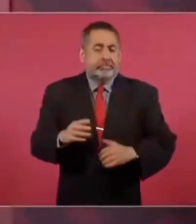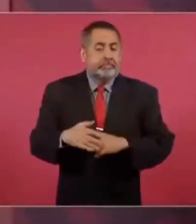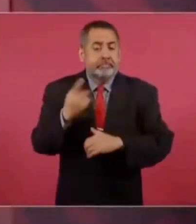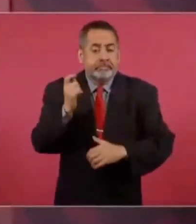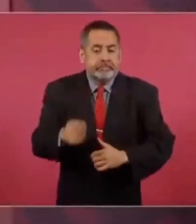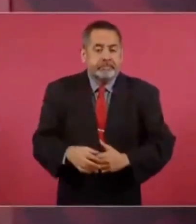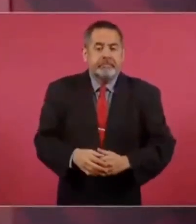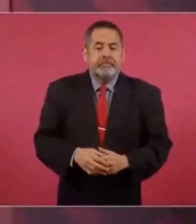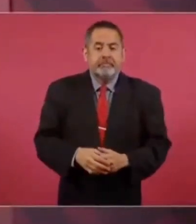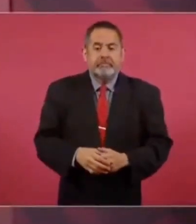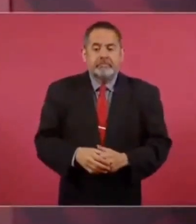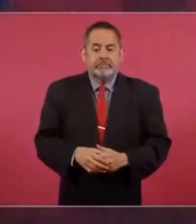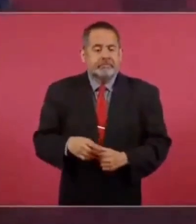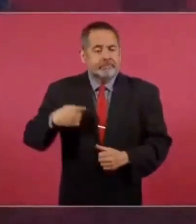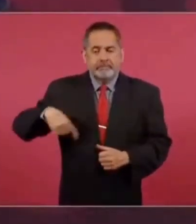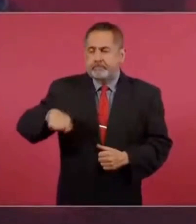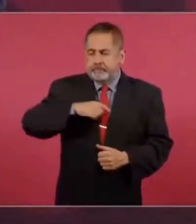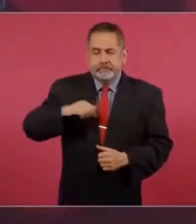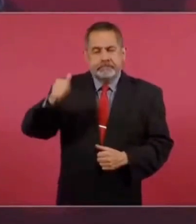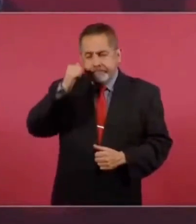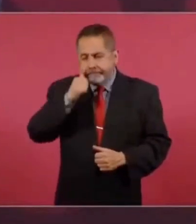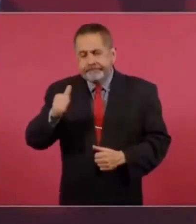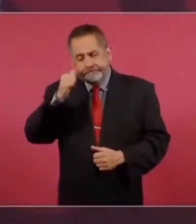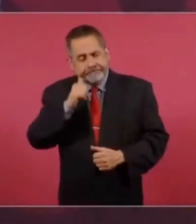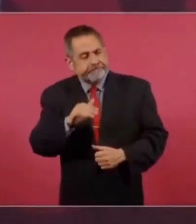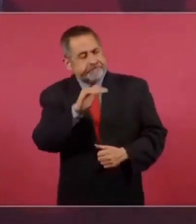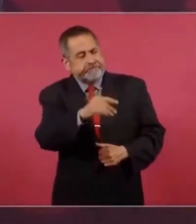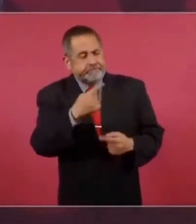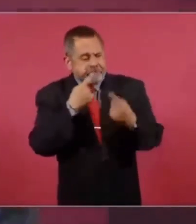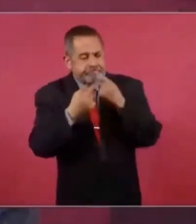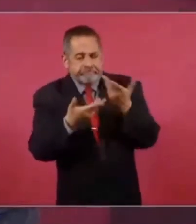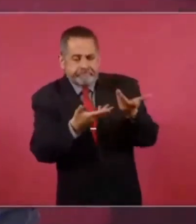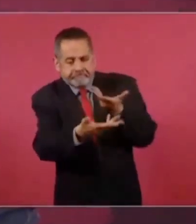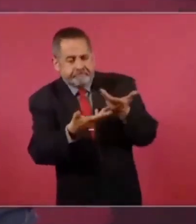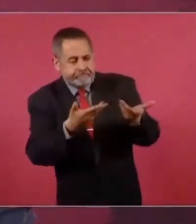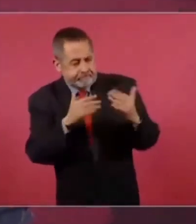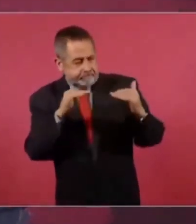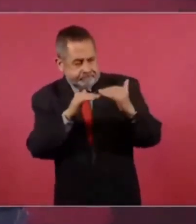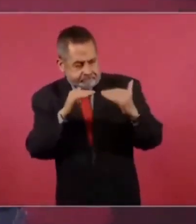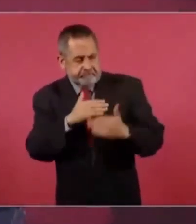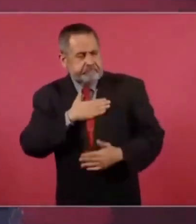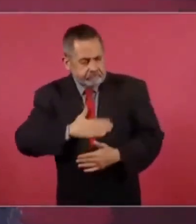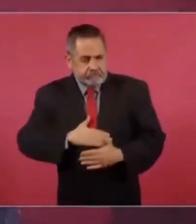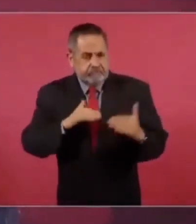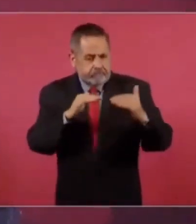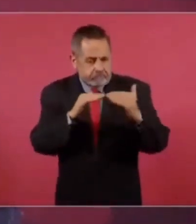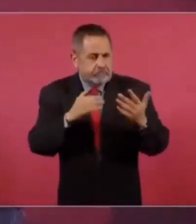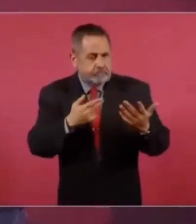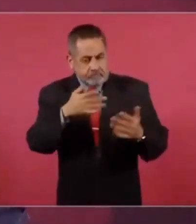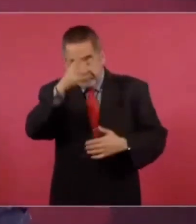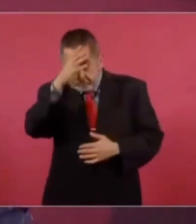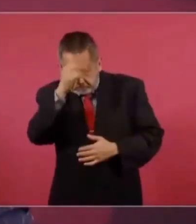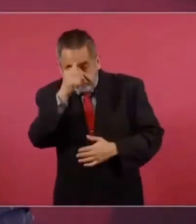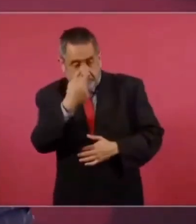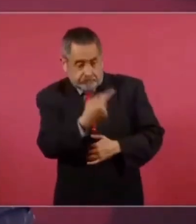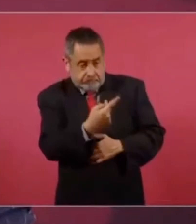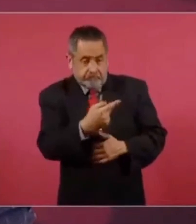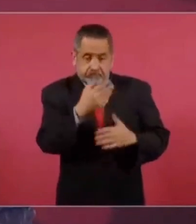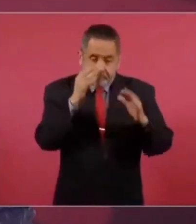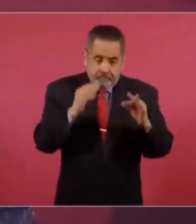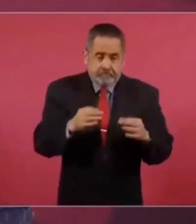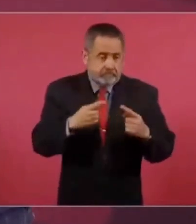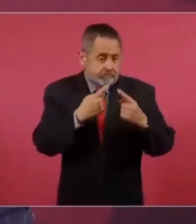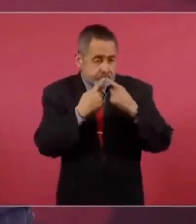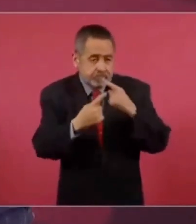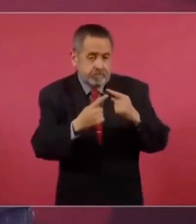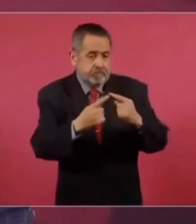porque siempre buscamos la negociación, el acuerdo, el